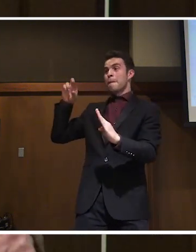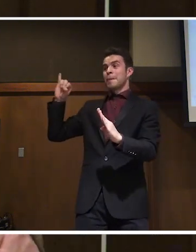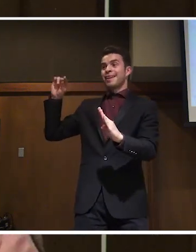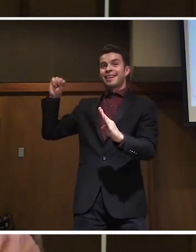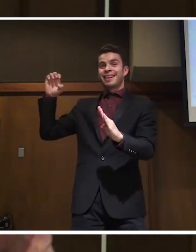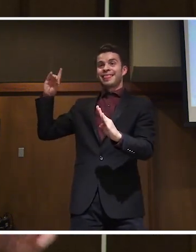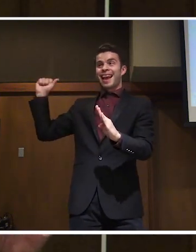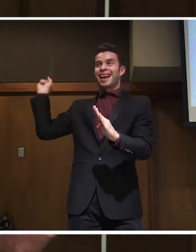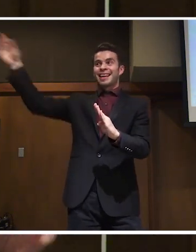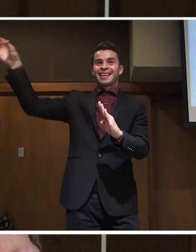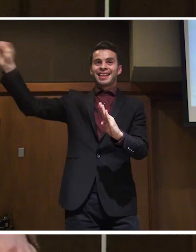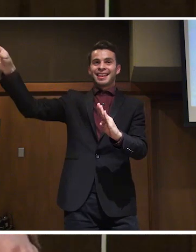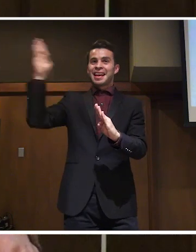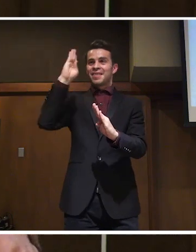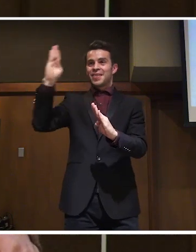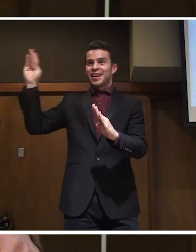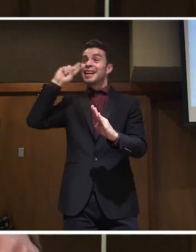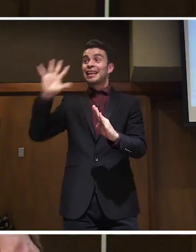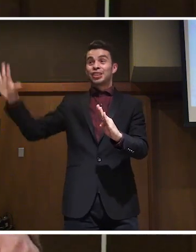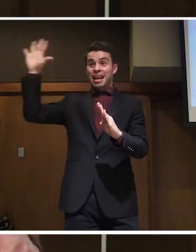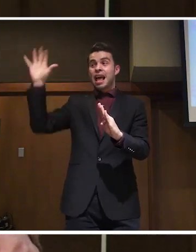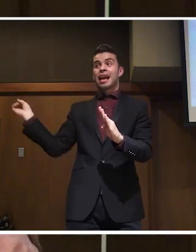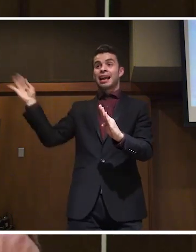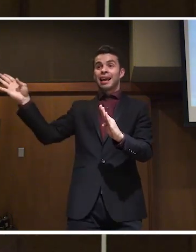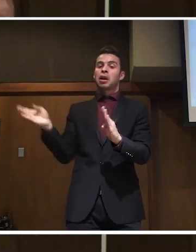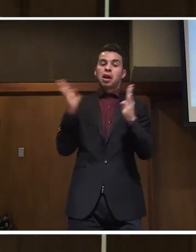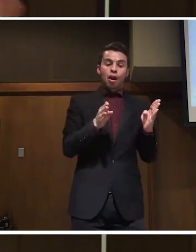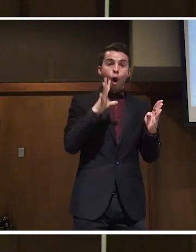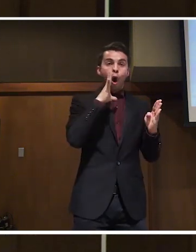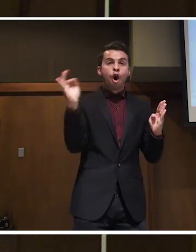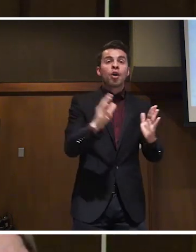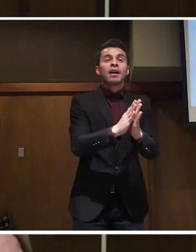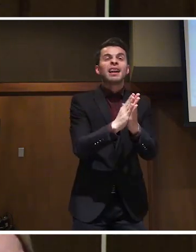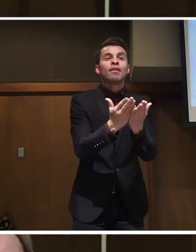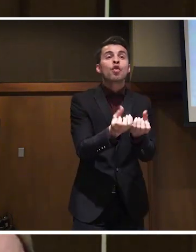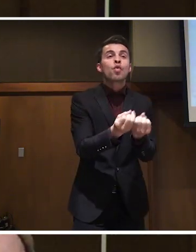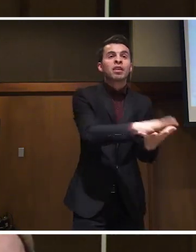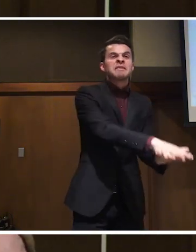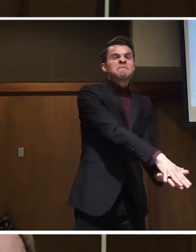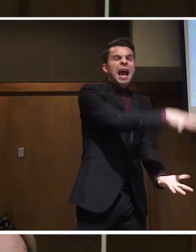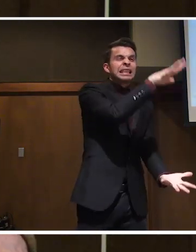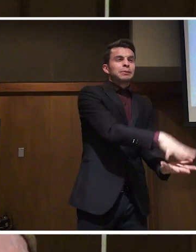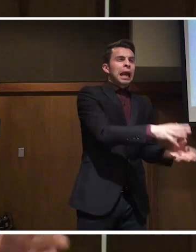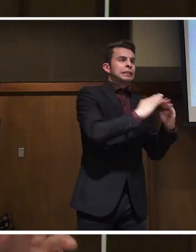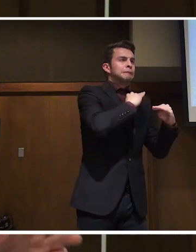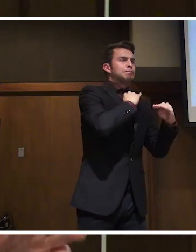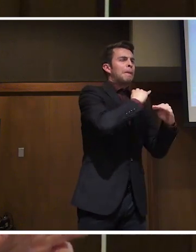difícil y tenía unos 25.000 tomos amontonados de libros